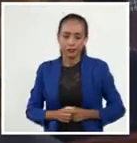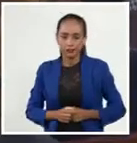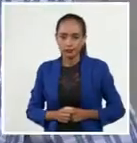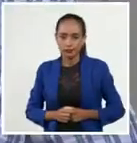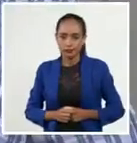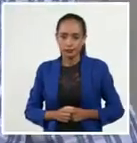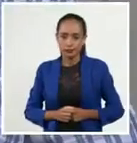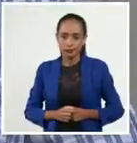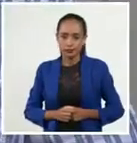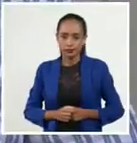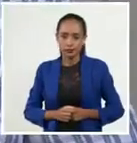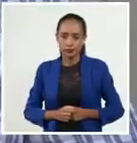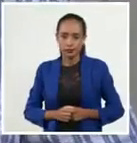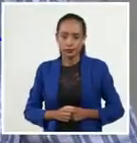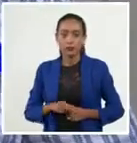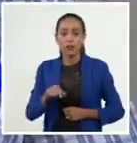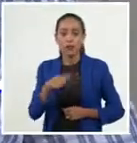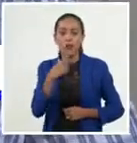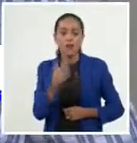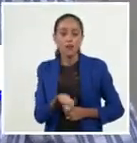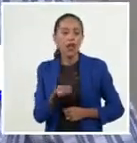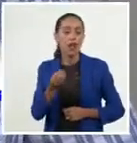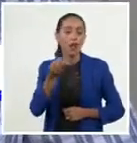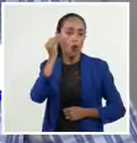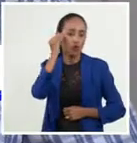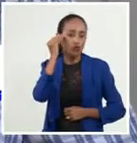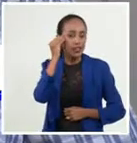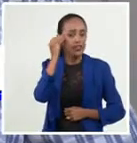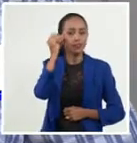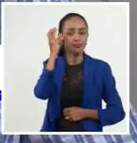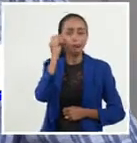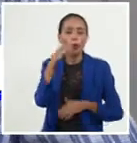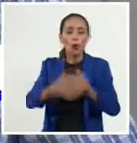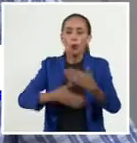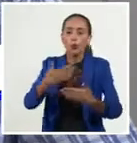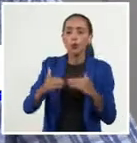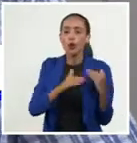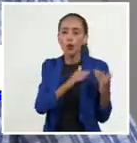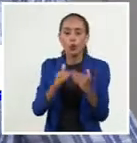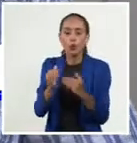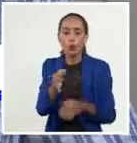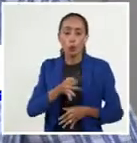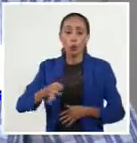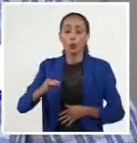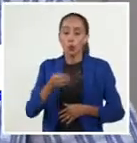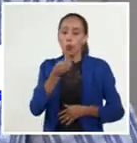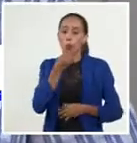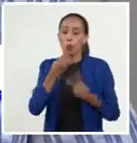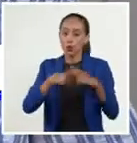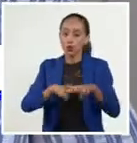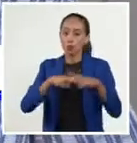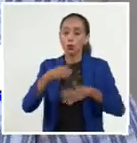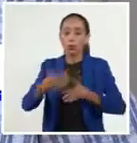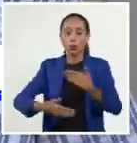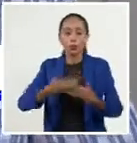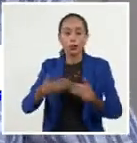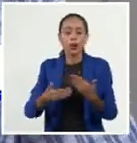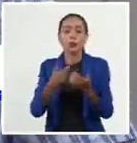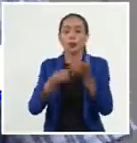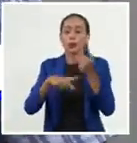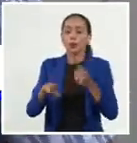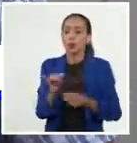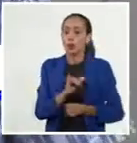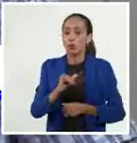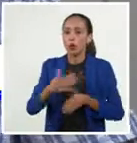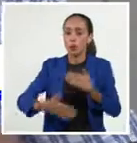con ciencia e innovación los problemas de las comunidades, los problemas de los municipios, resolvemos los problemas provinciales. Y si resolvemos los problemas provinciales, resolvemos